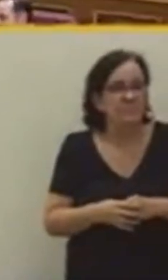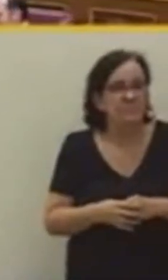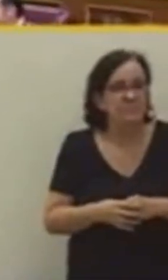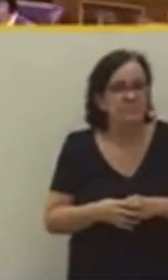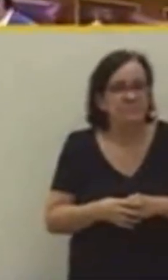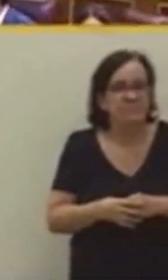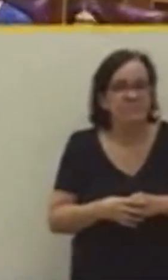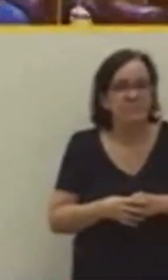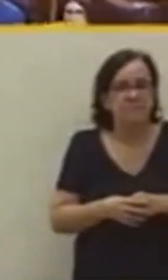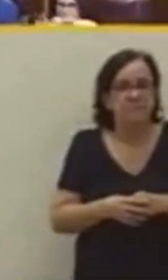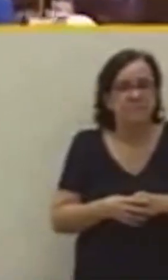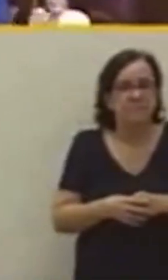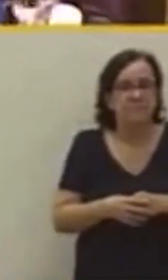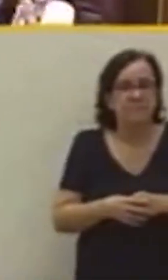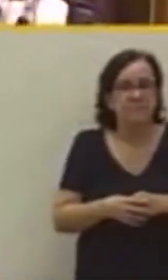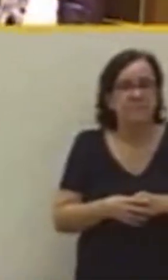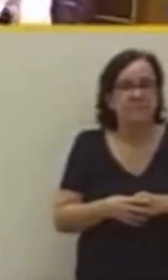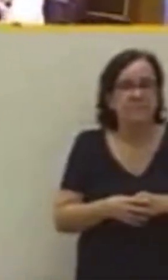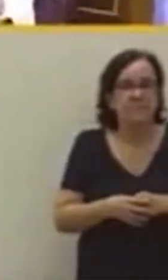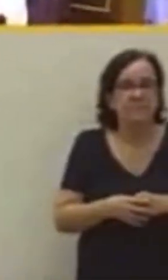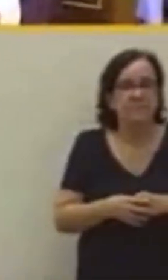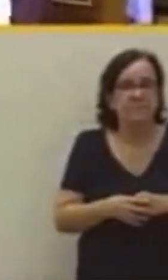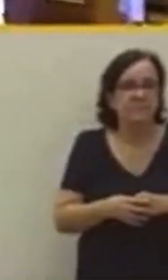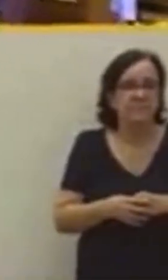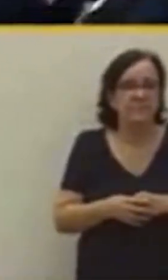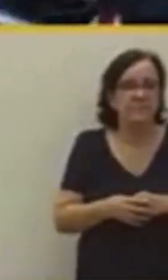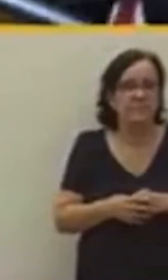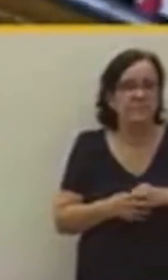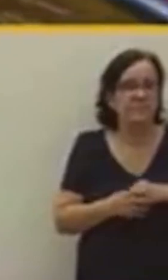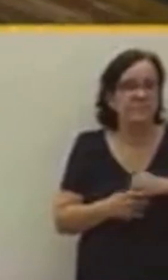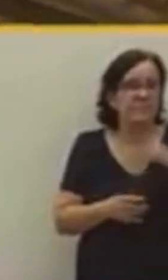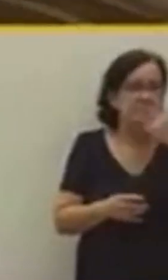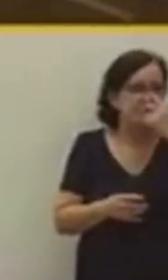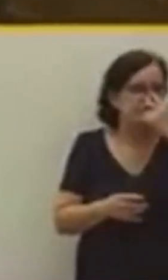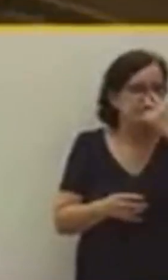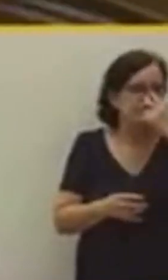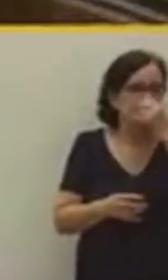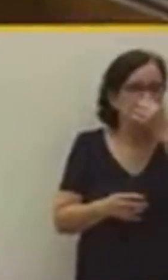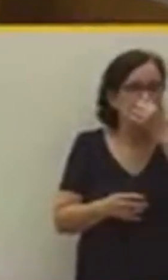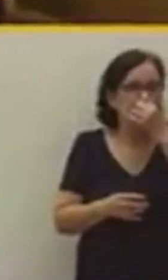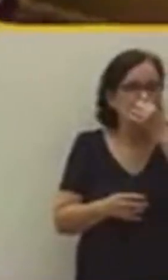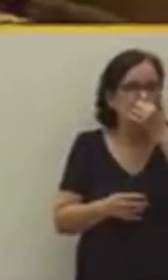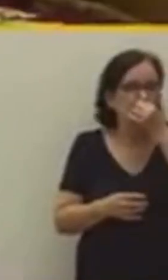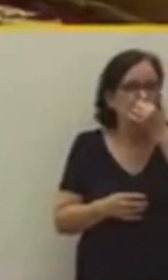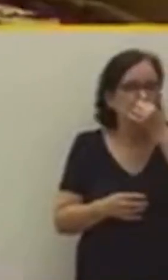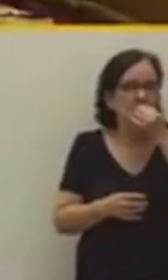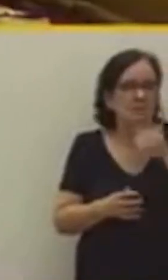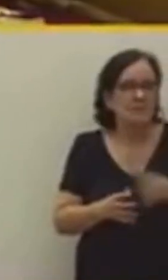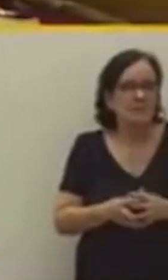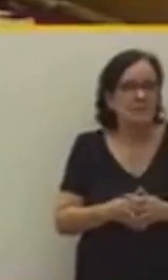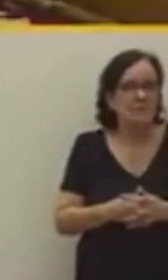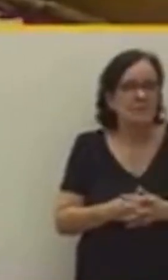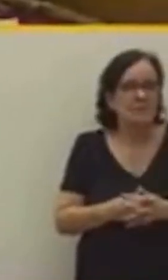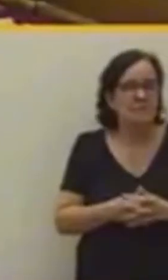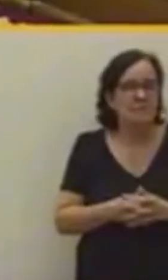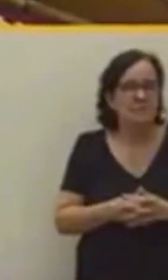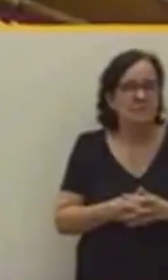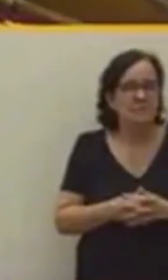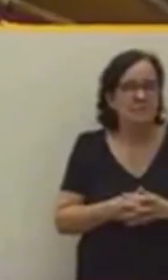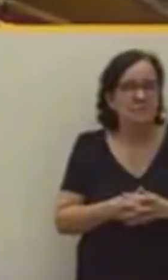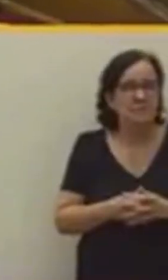sólo sirven para pagar el sueldo de personas que lo único que hacen es dar a un botón y aplaudir o abuchear cuando les obligan.